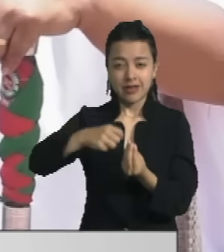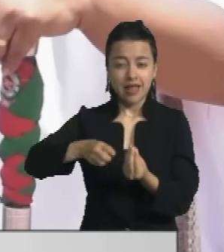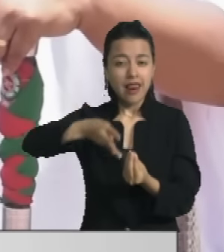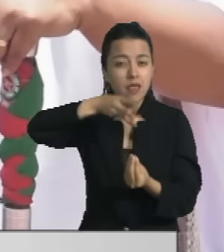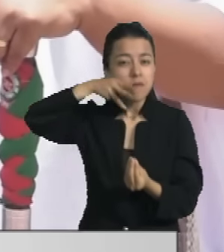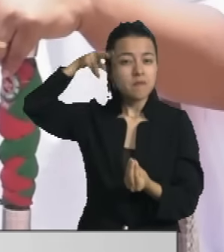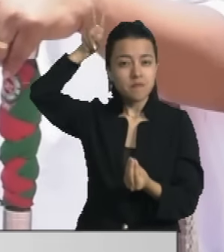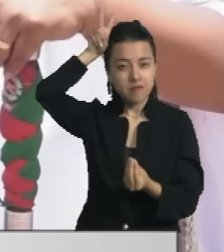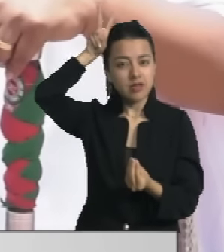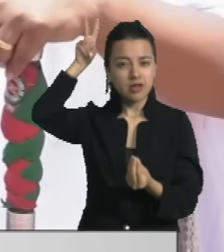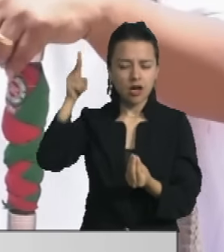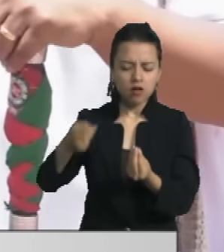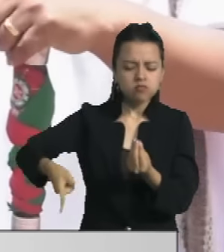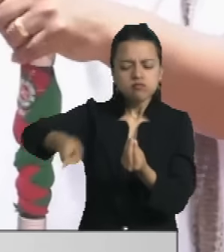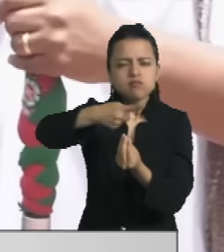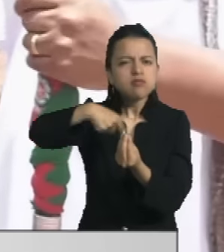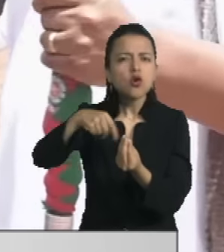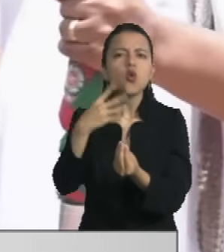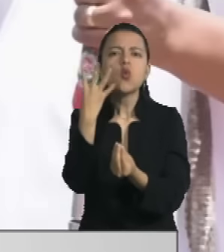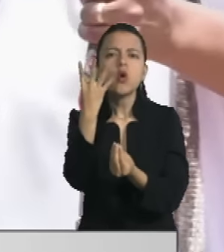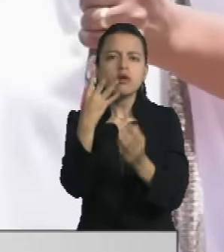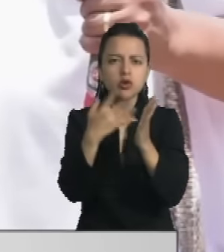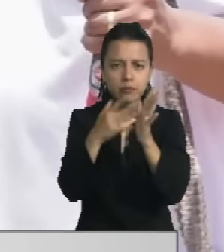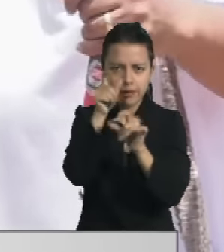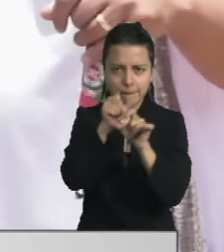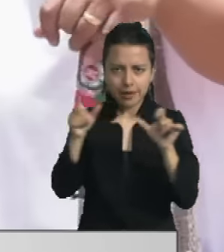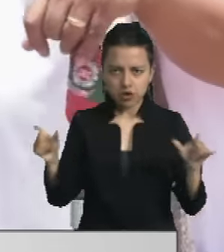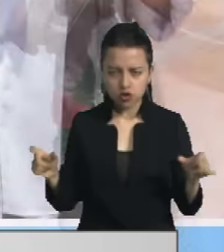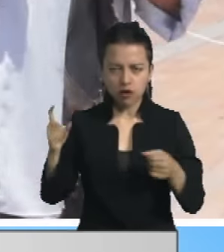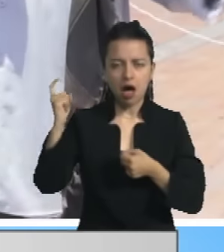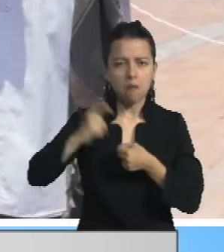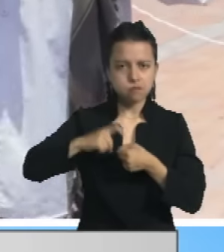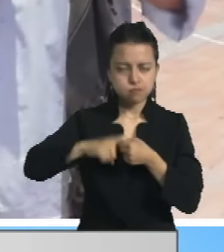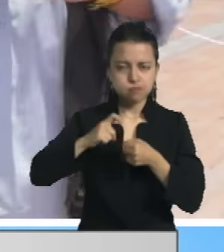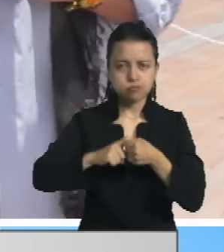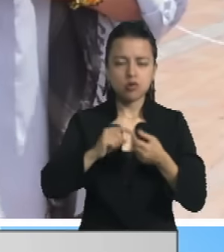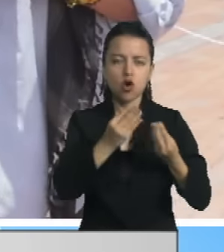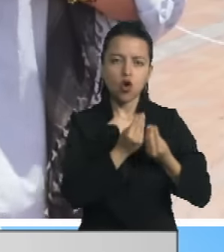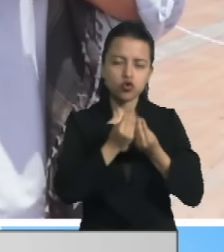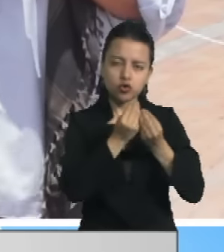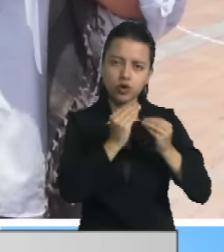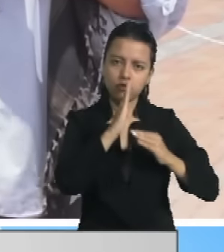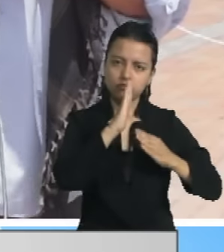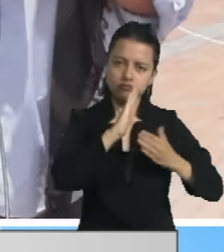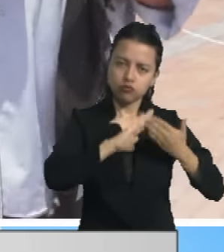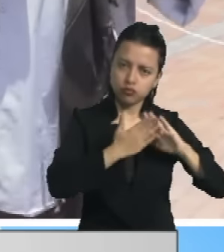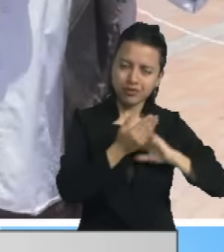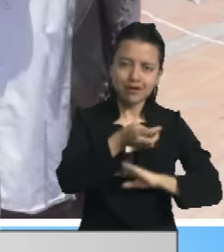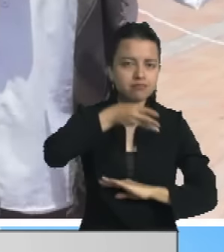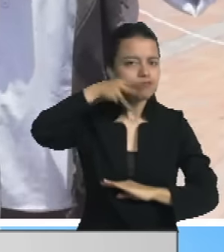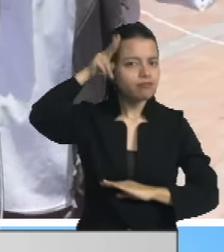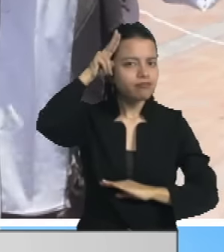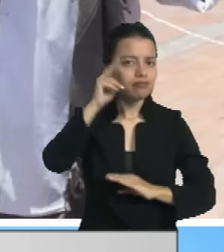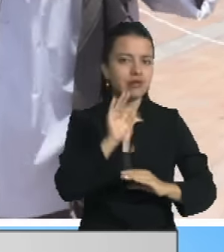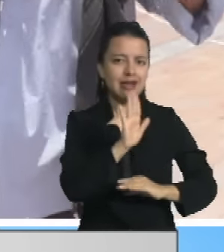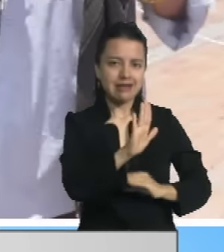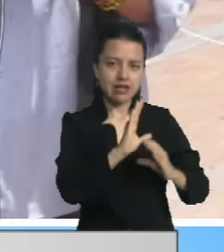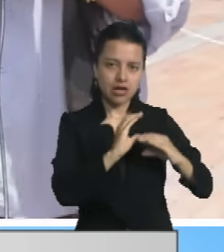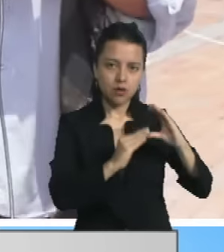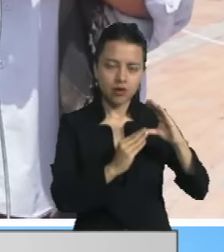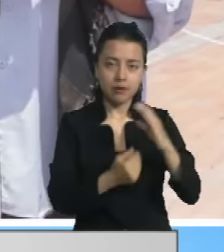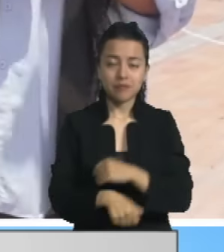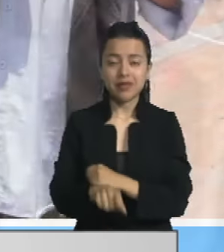4000 integrantes del Consejo regional indígena del cauca que hacen presencia aquí en Bogotá desde los más